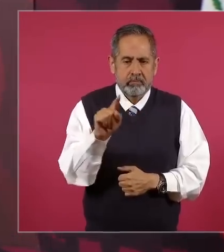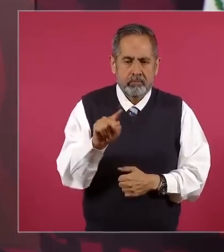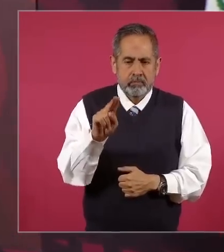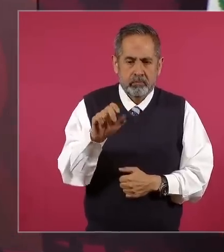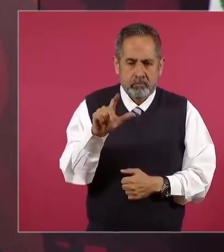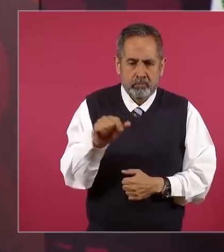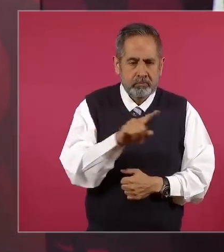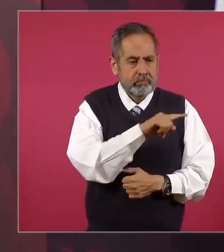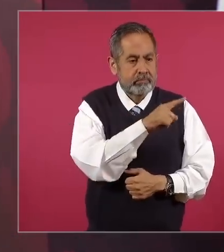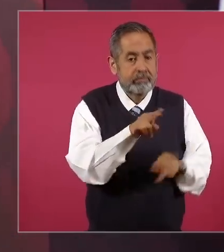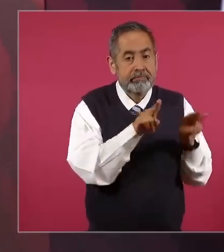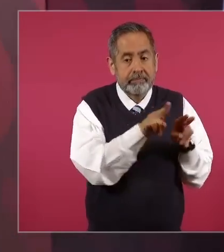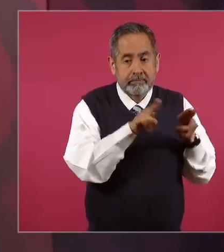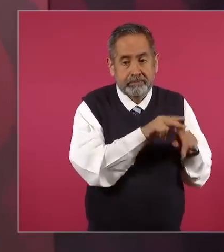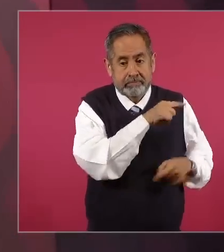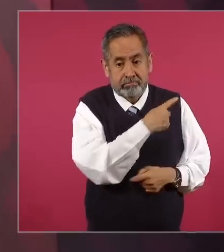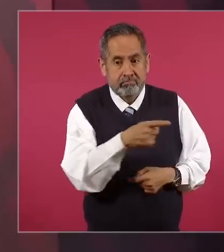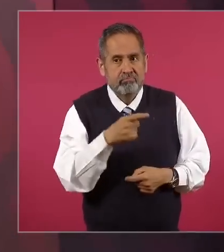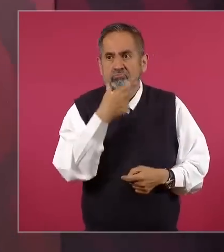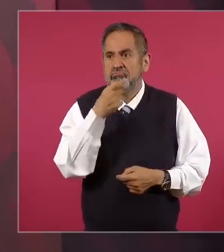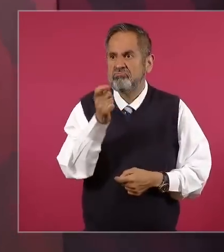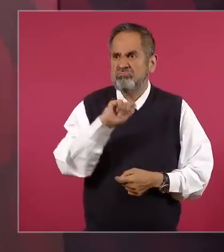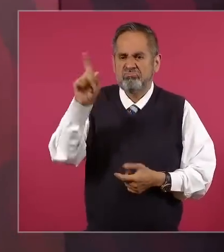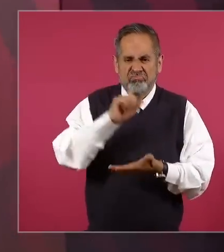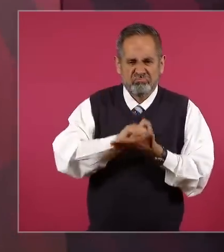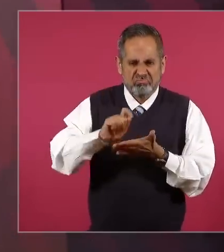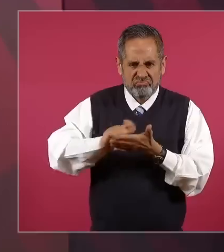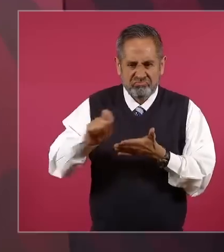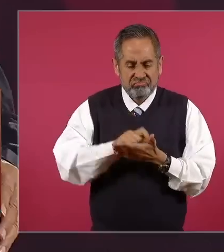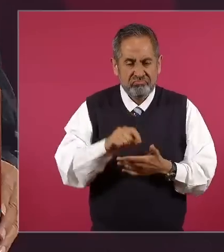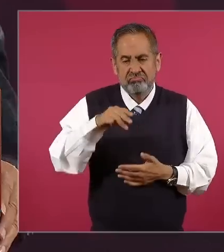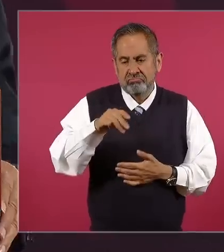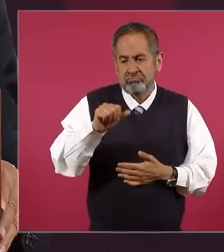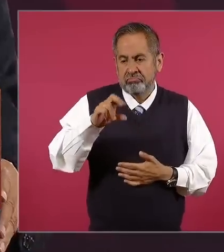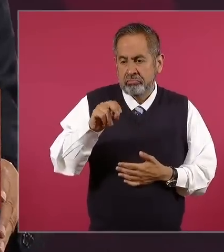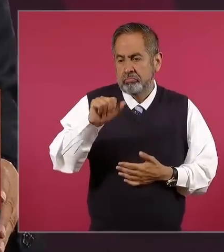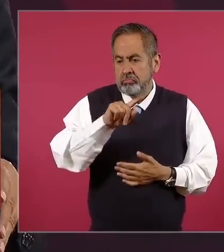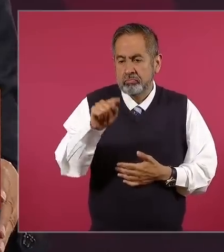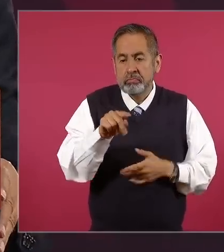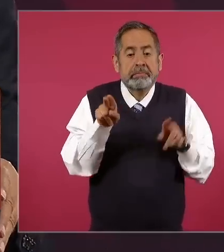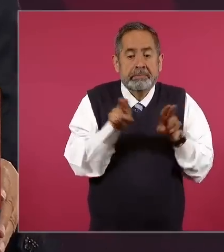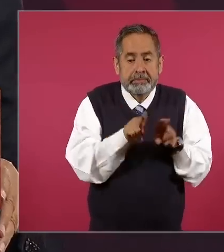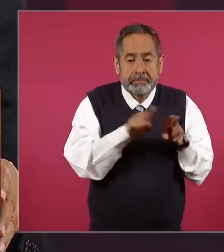sí, nieto del gran escritor Mariano Azuela.